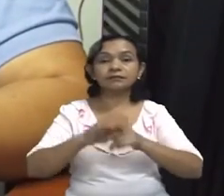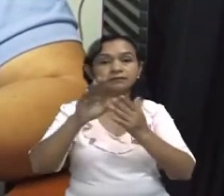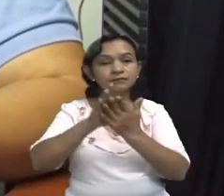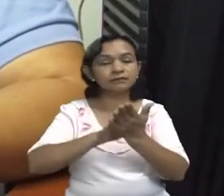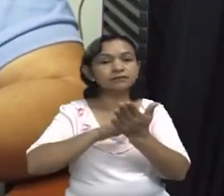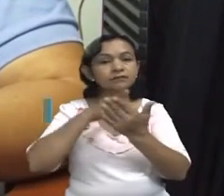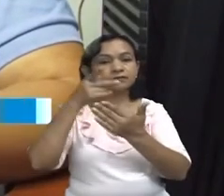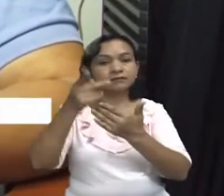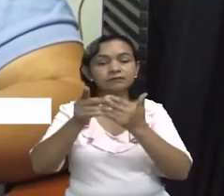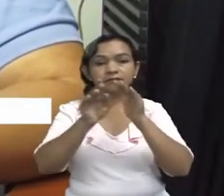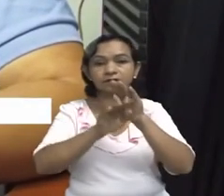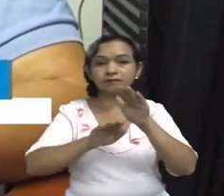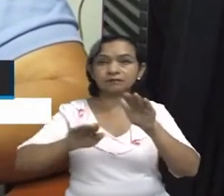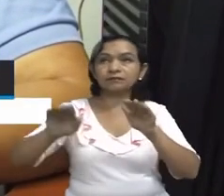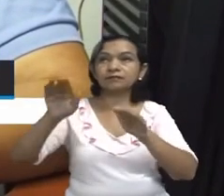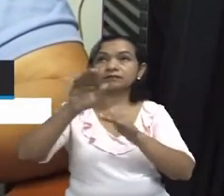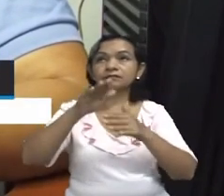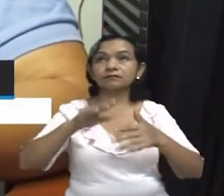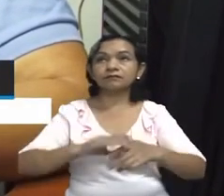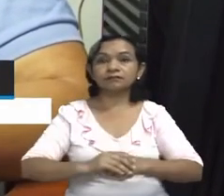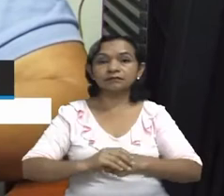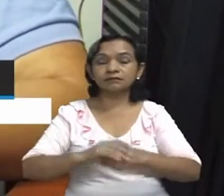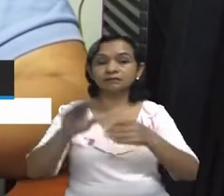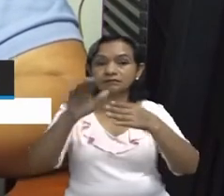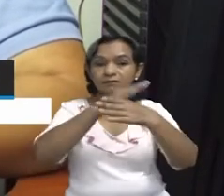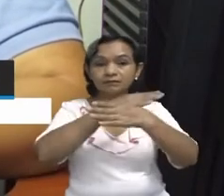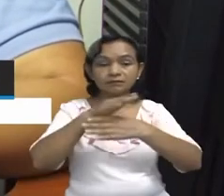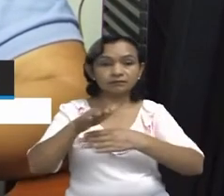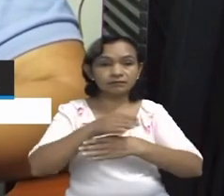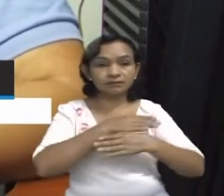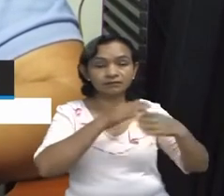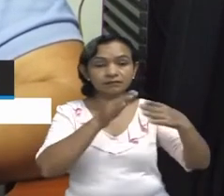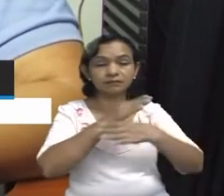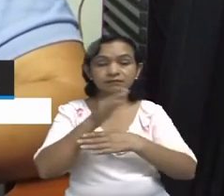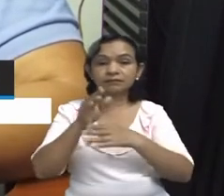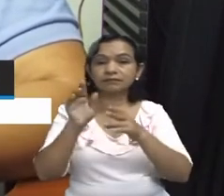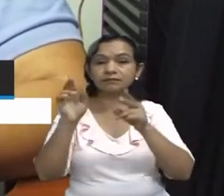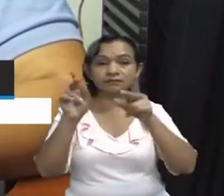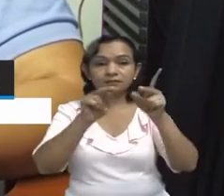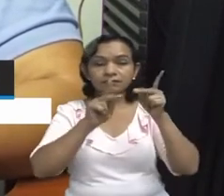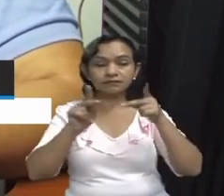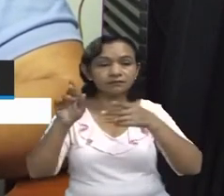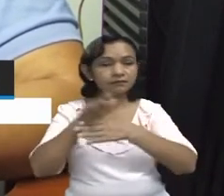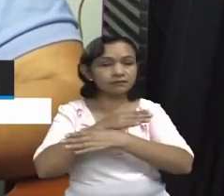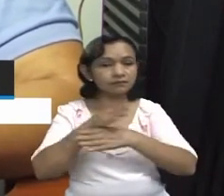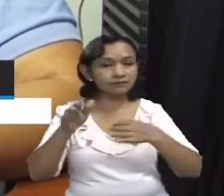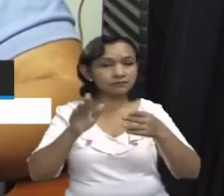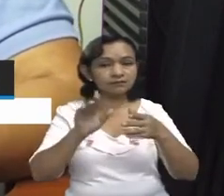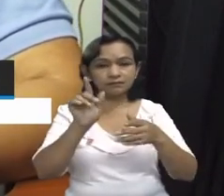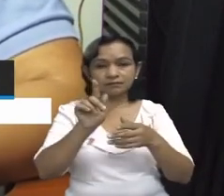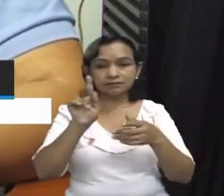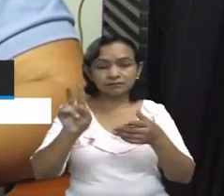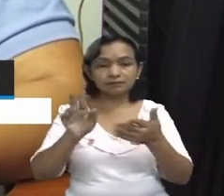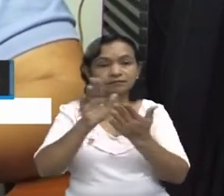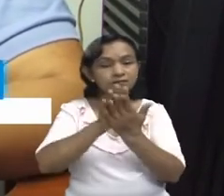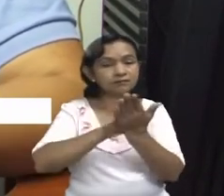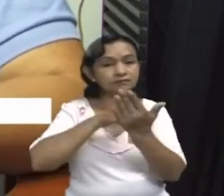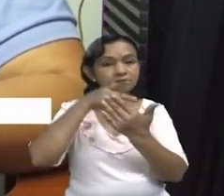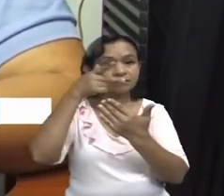programación bastante variada para todo tipo de público. Hay